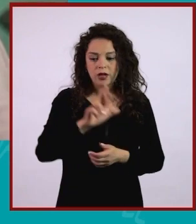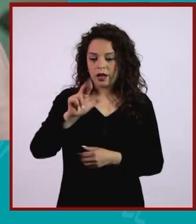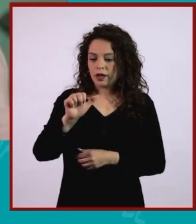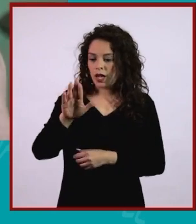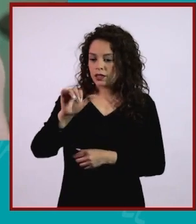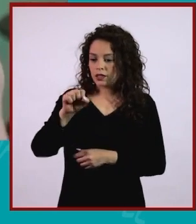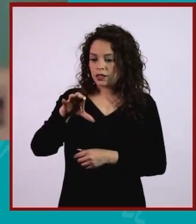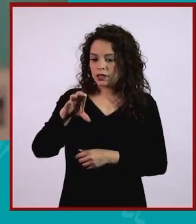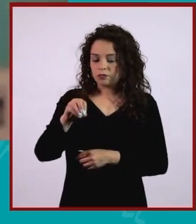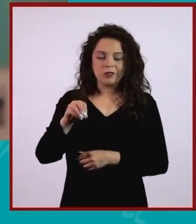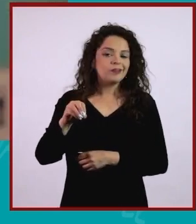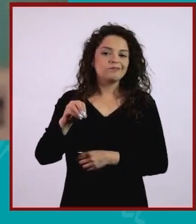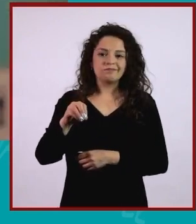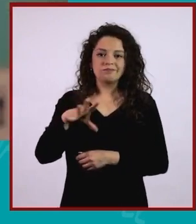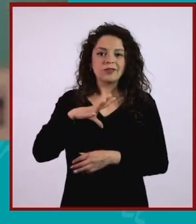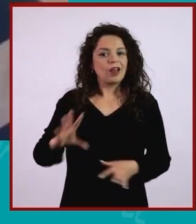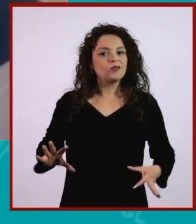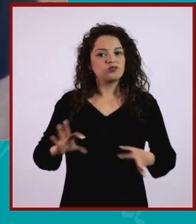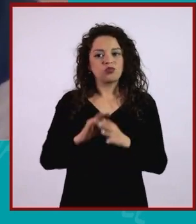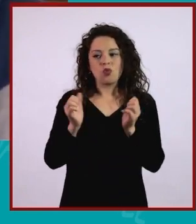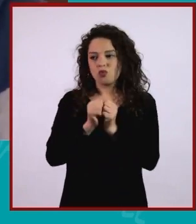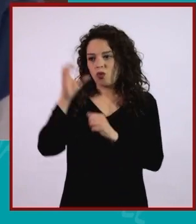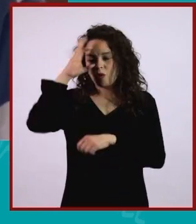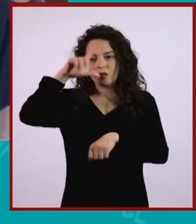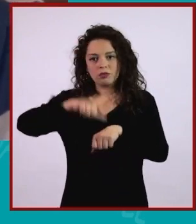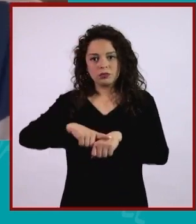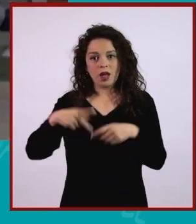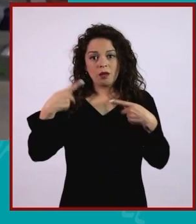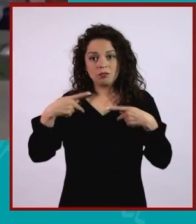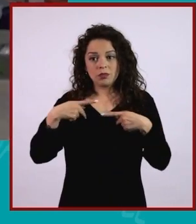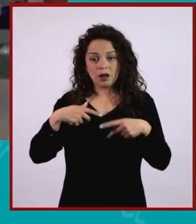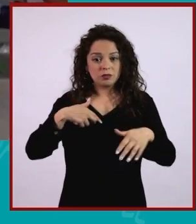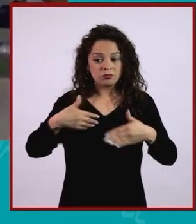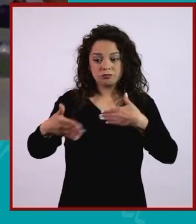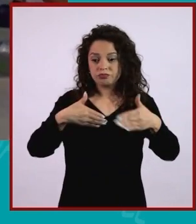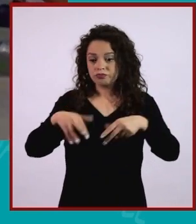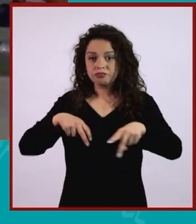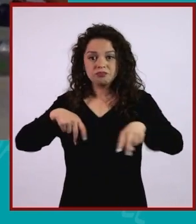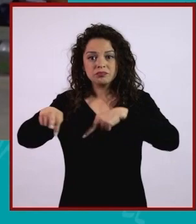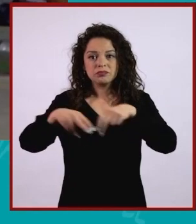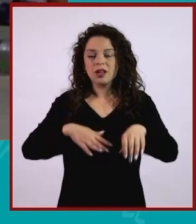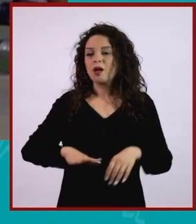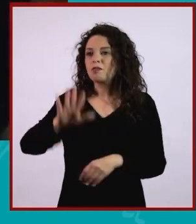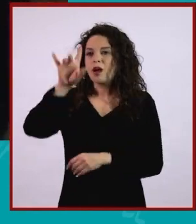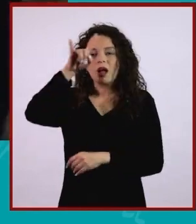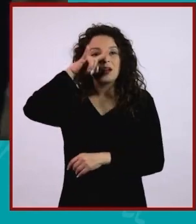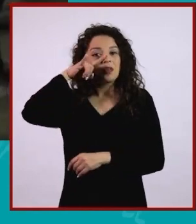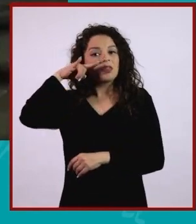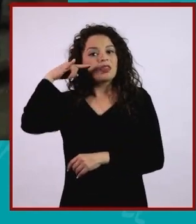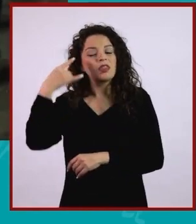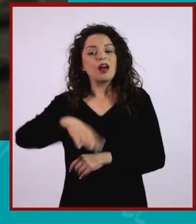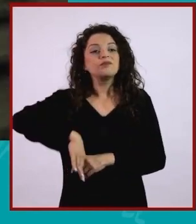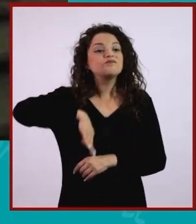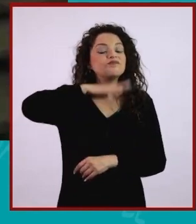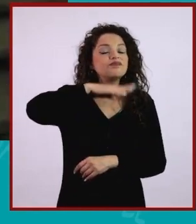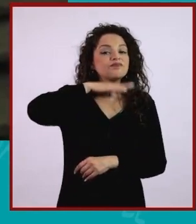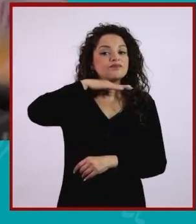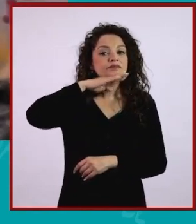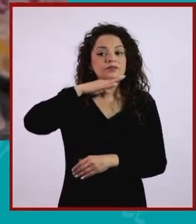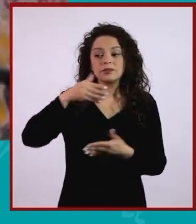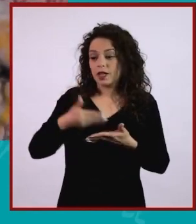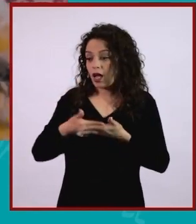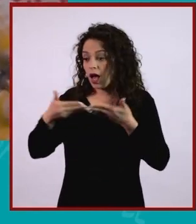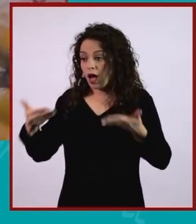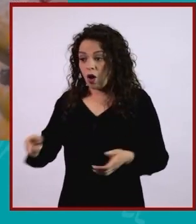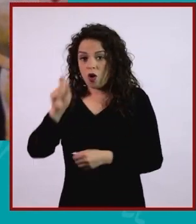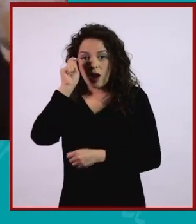latente tan arraigado a nuestra cultura que en la actualidad pasa prácticamente desapercibido. Aún en nuestros días, el tono de piel resulta